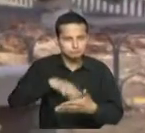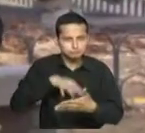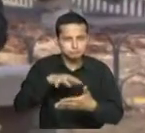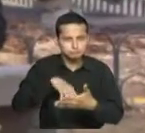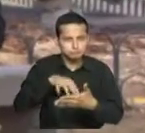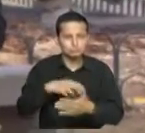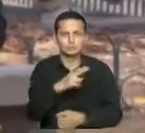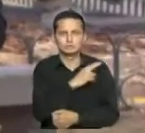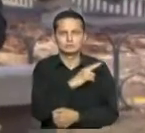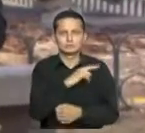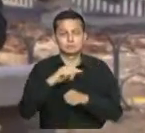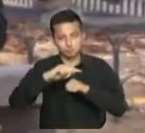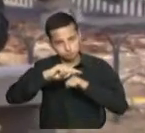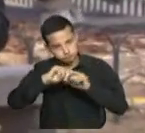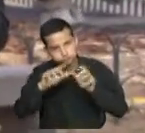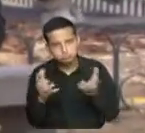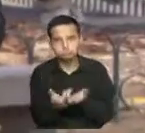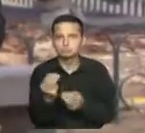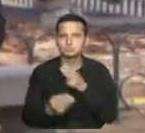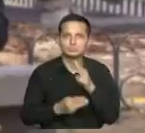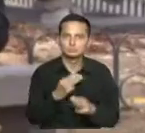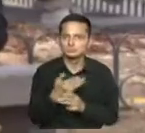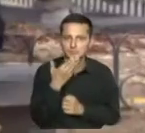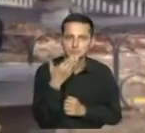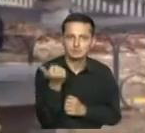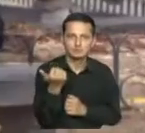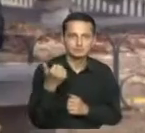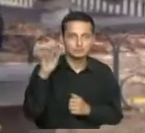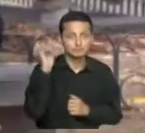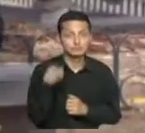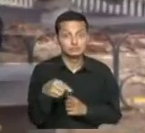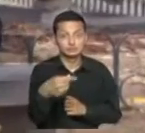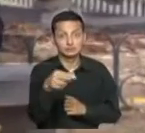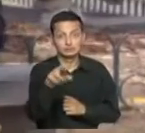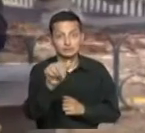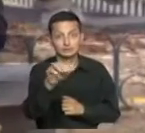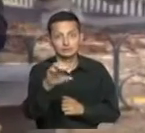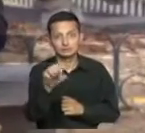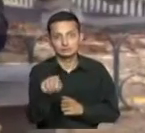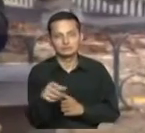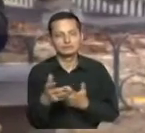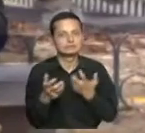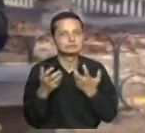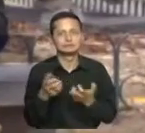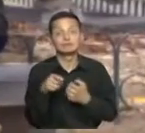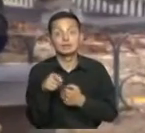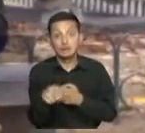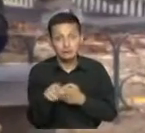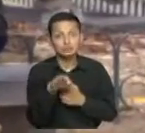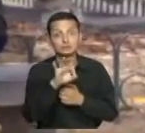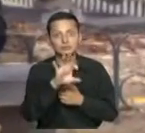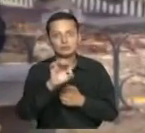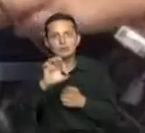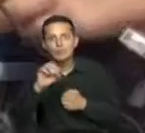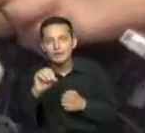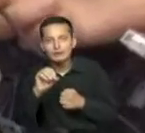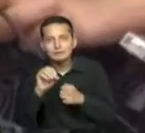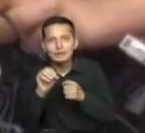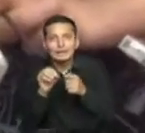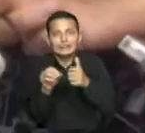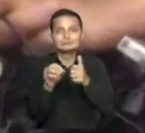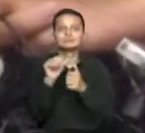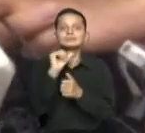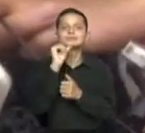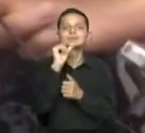las mejores universidades del mundo. Este es el anhelo de Grace Aijaje, que alcanzó un puntaje de 990 sobre 1000. Me